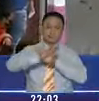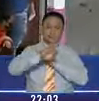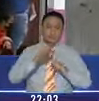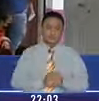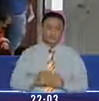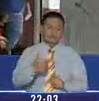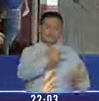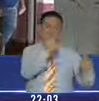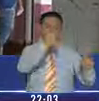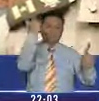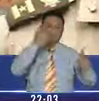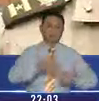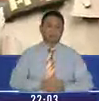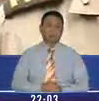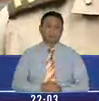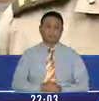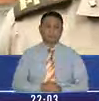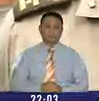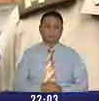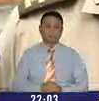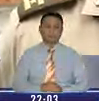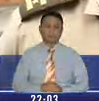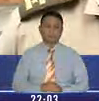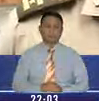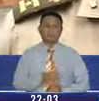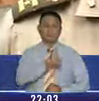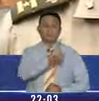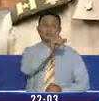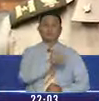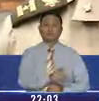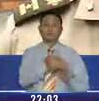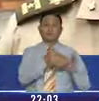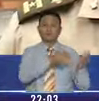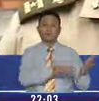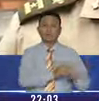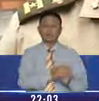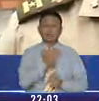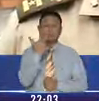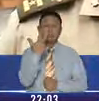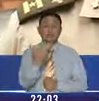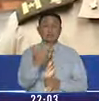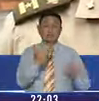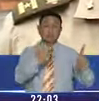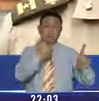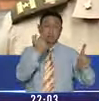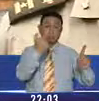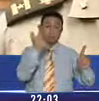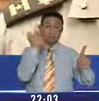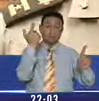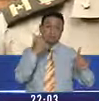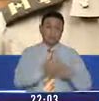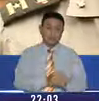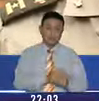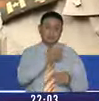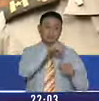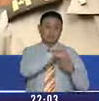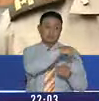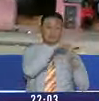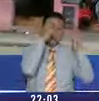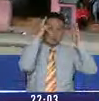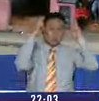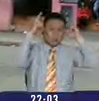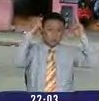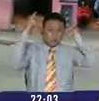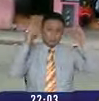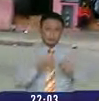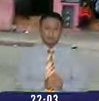y tiró del gatillo. Tenemos una persona fallecida con 3 impactos de arma de fuego en el interior de la peluquería.